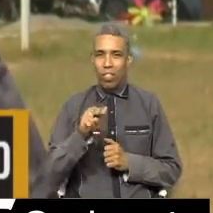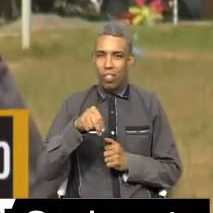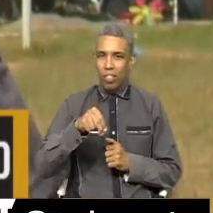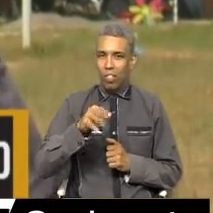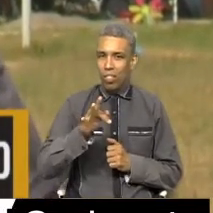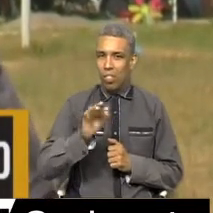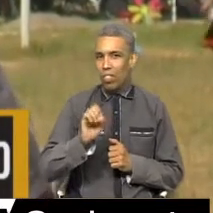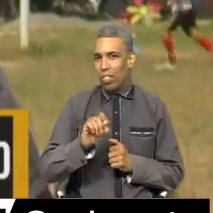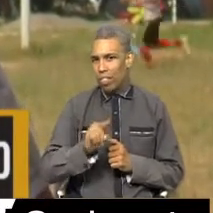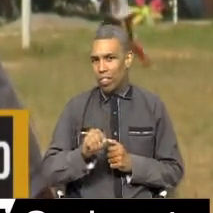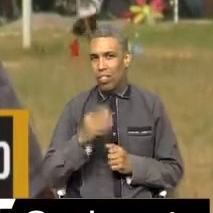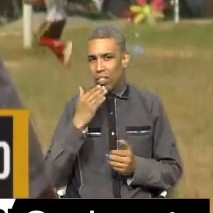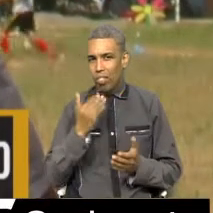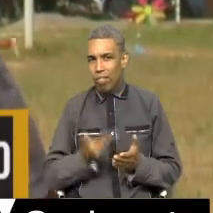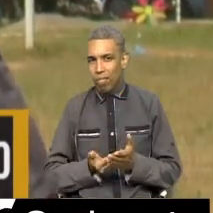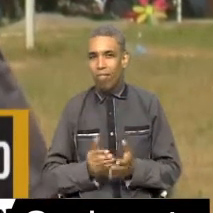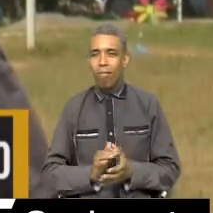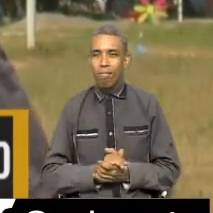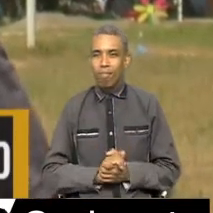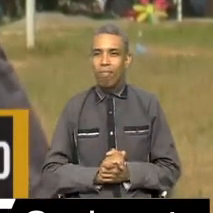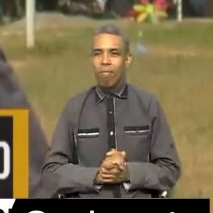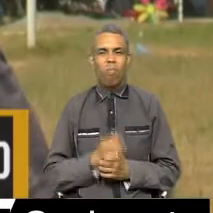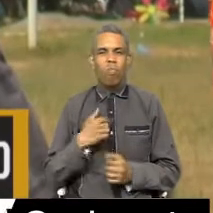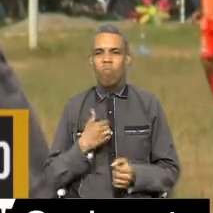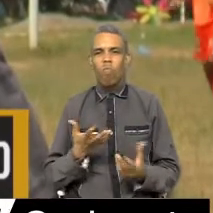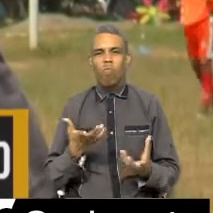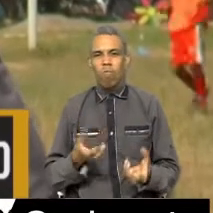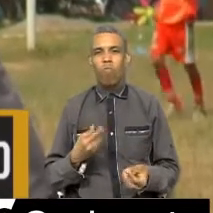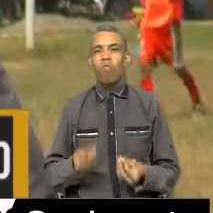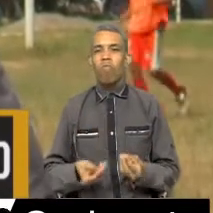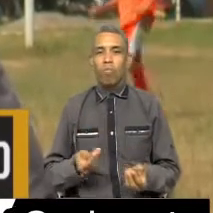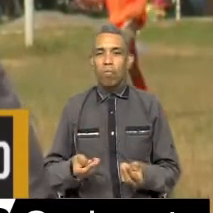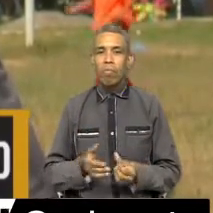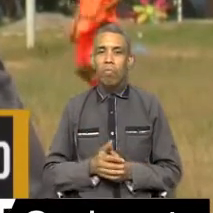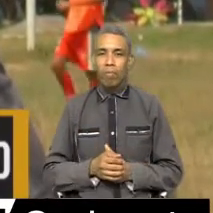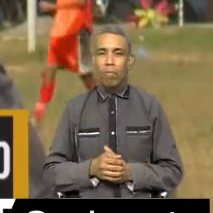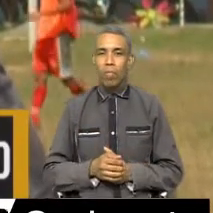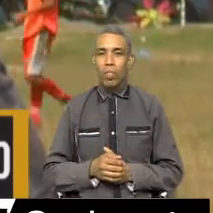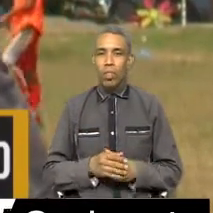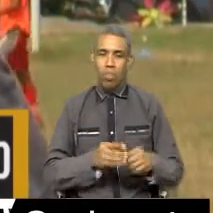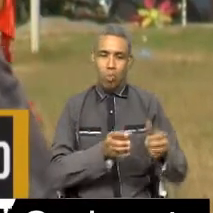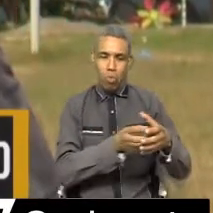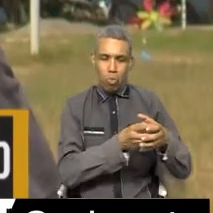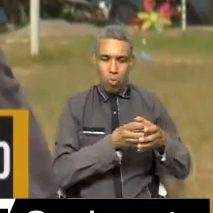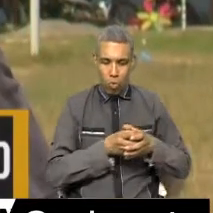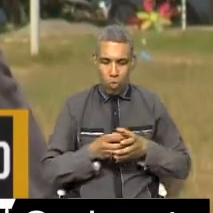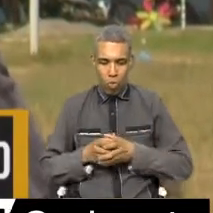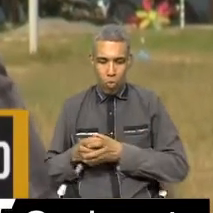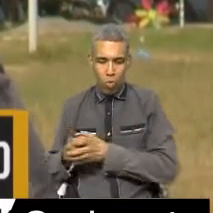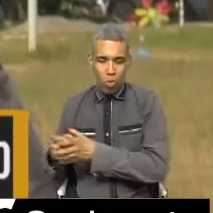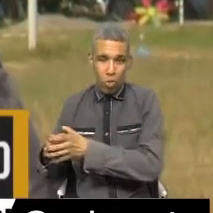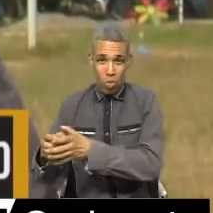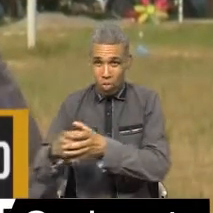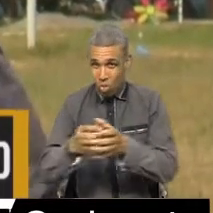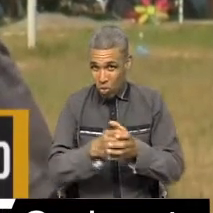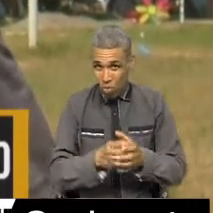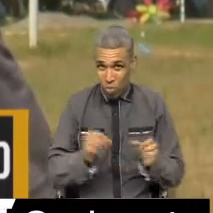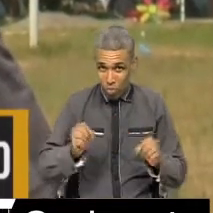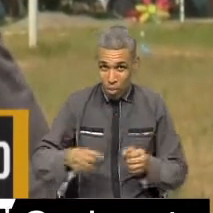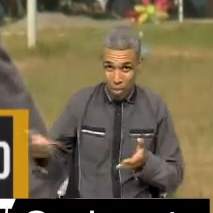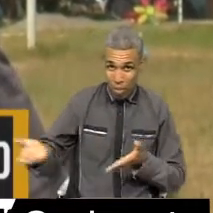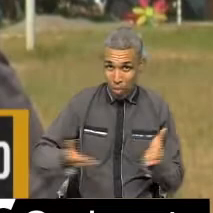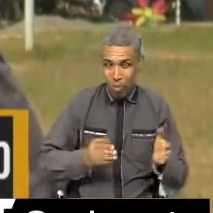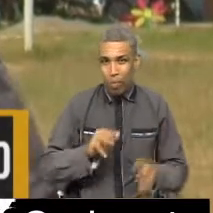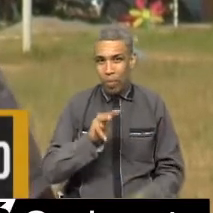y el profe de Leño. Entonces lo que se quiere es que se vayan integrando todos los grupos y todos los que quieran llegar acá a Mina del Paraíso en